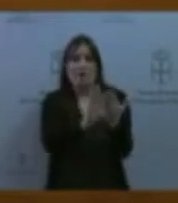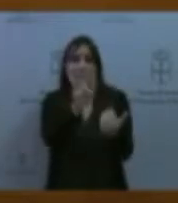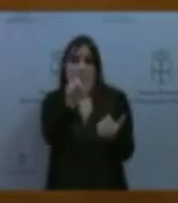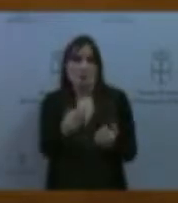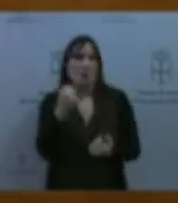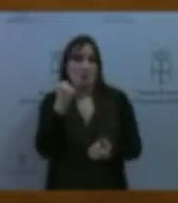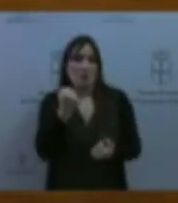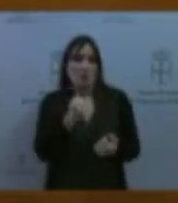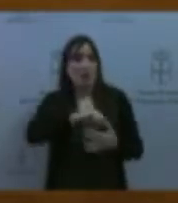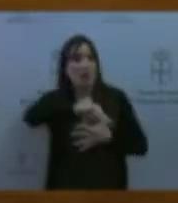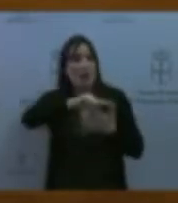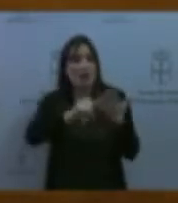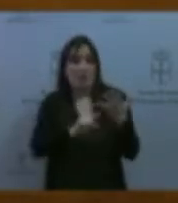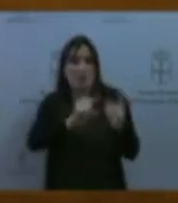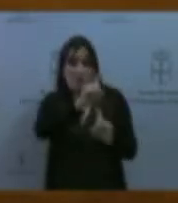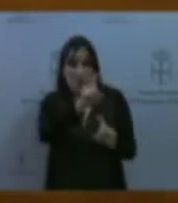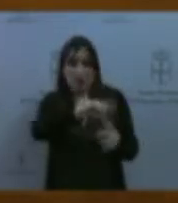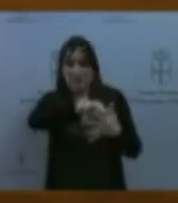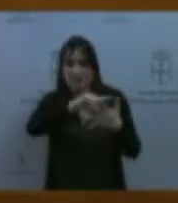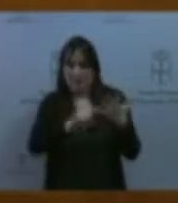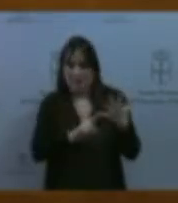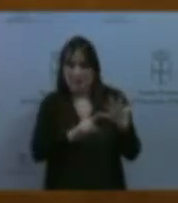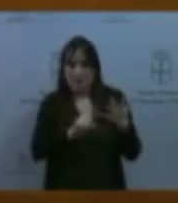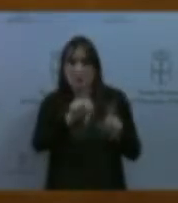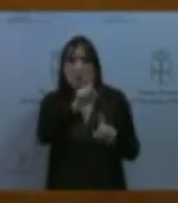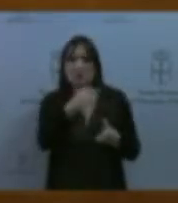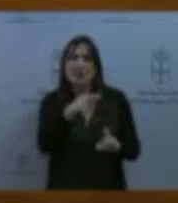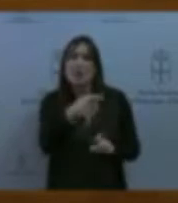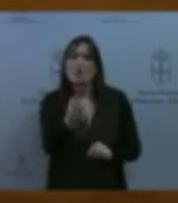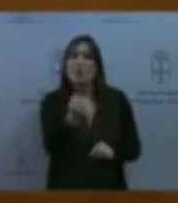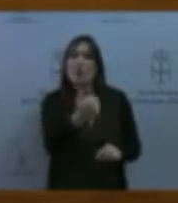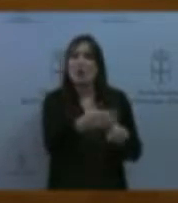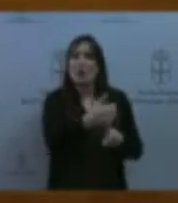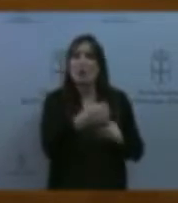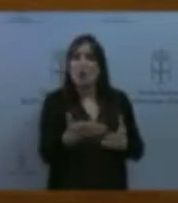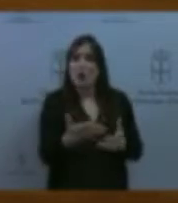qué poder han adquirido, quién se lo ha dado, de dónde procede, cuál es su legitimidad,